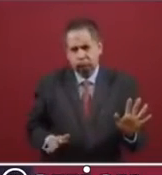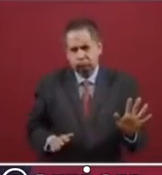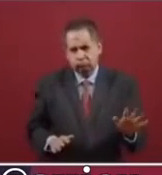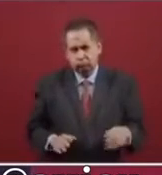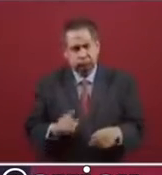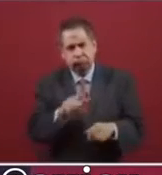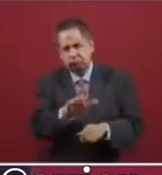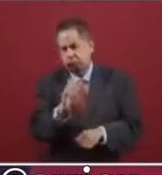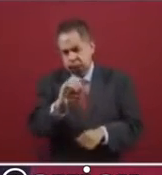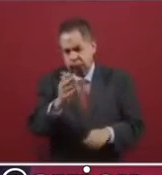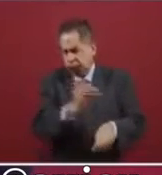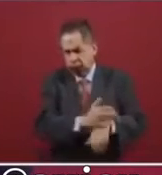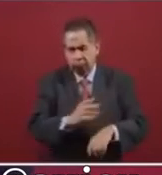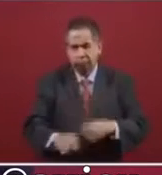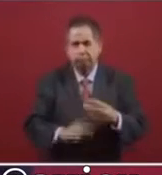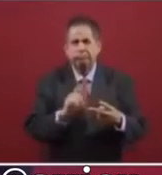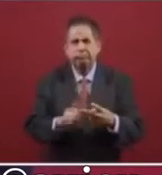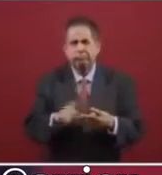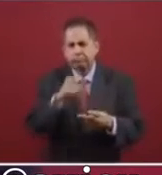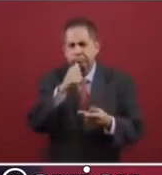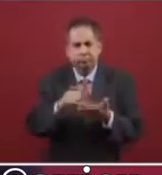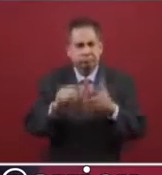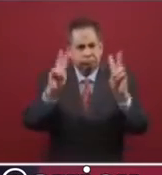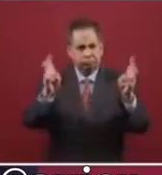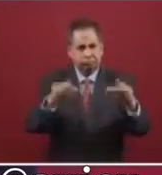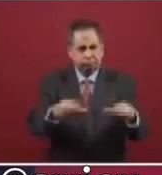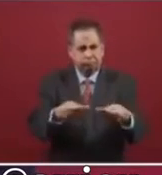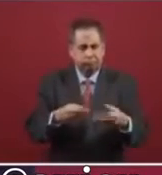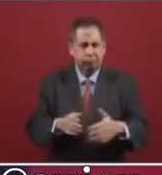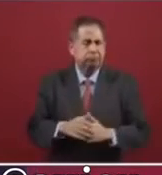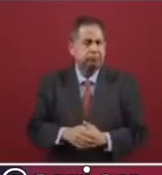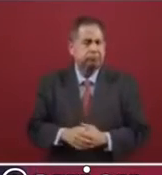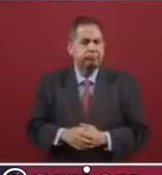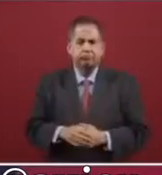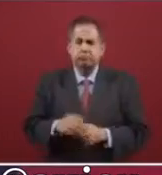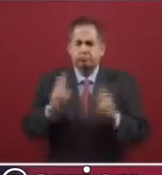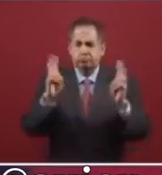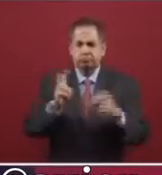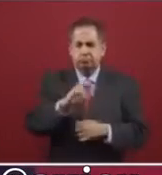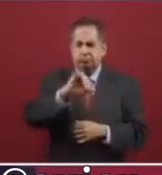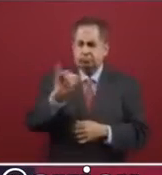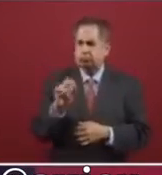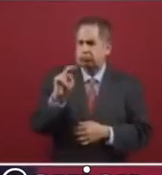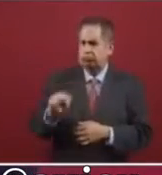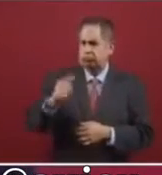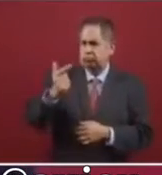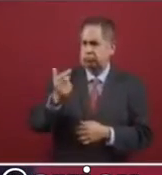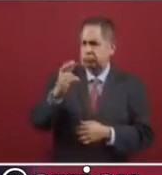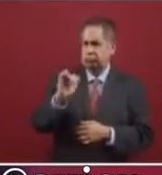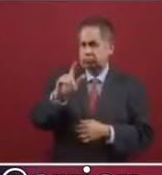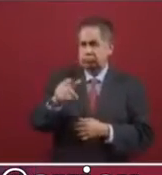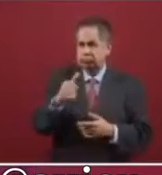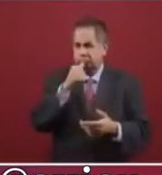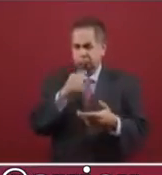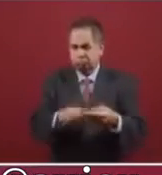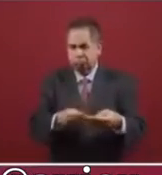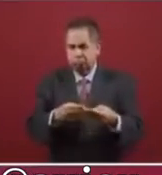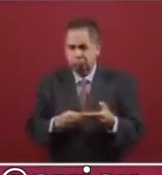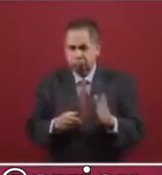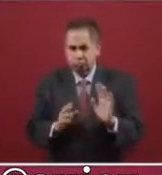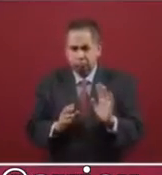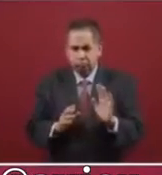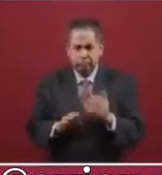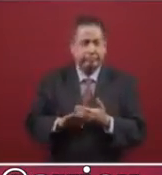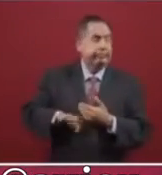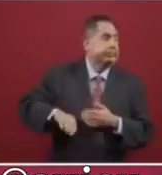acerca de este tema de Juan Gabriel, no lo